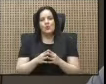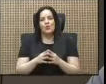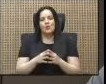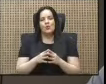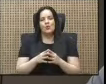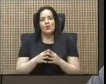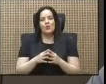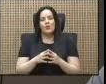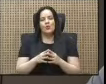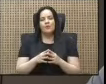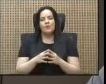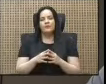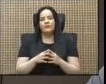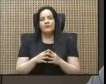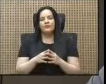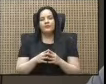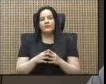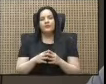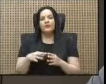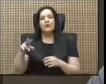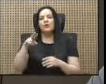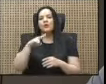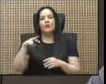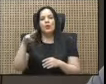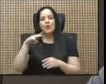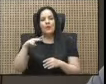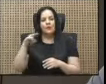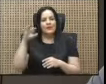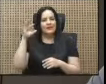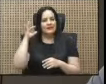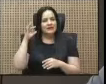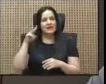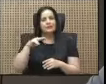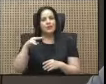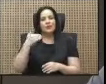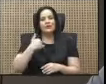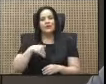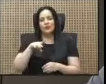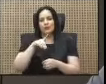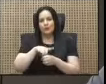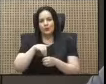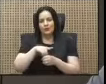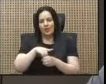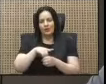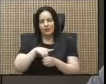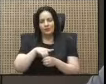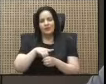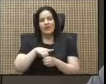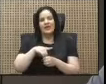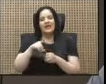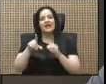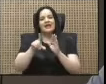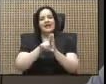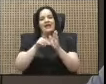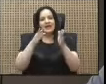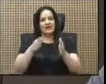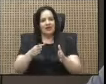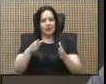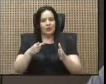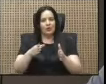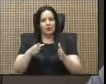Obviamente, compañeras diputadas, compañeros diputados, el legislador común,